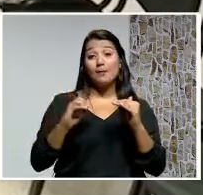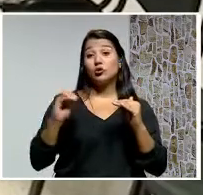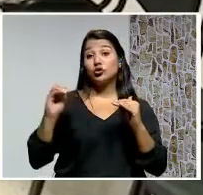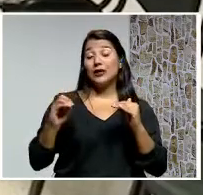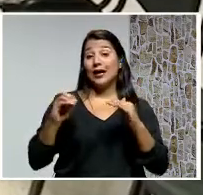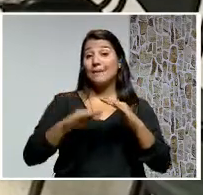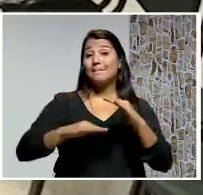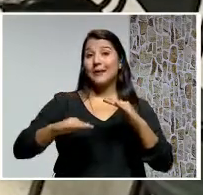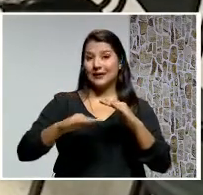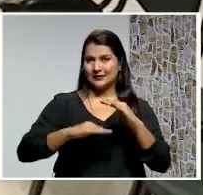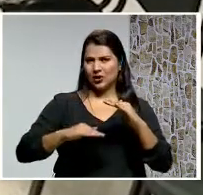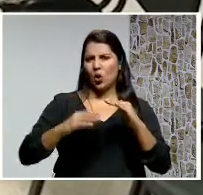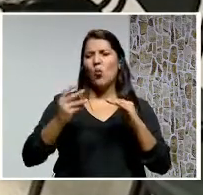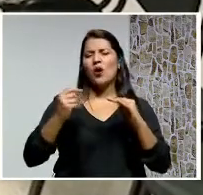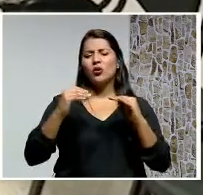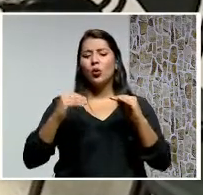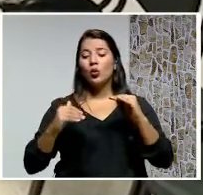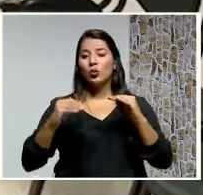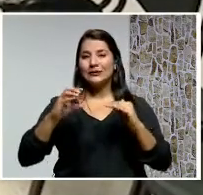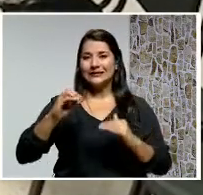básica pasiva cayó en un